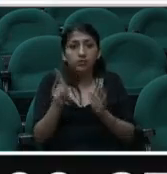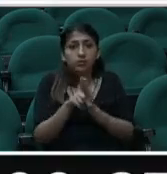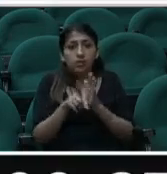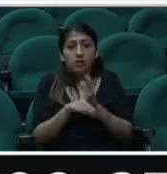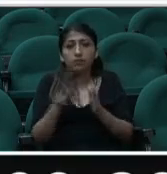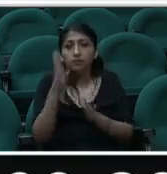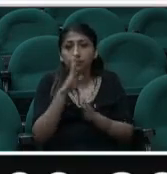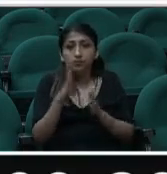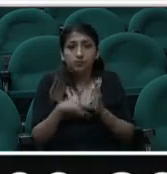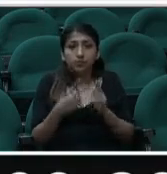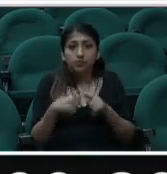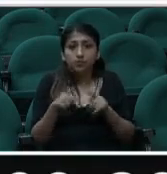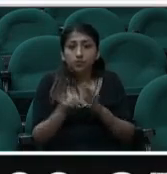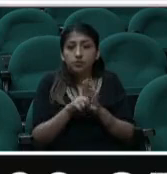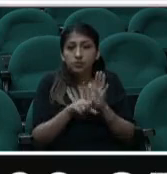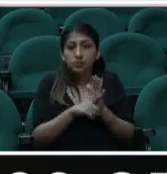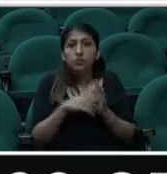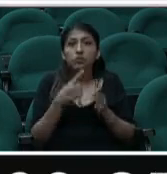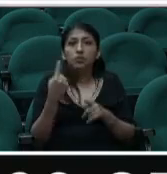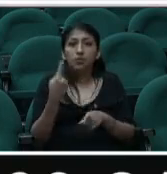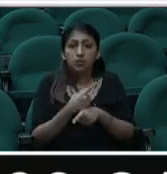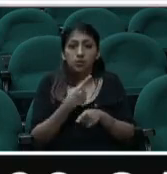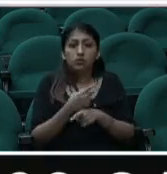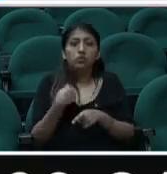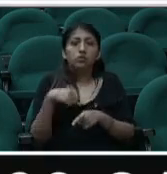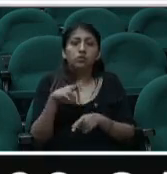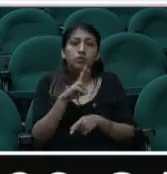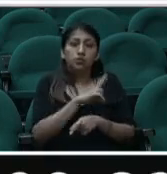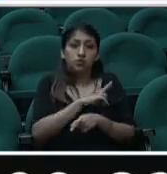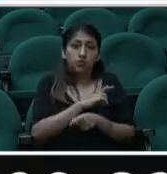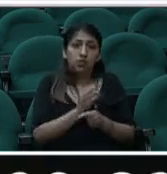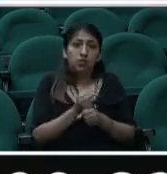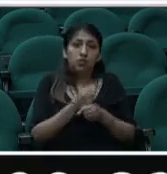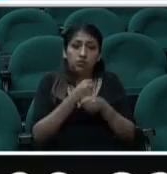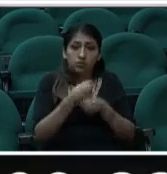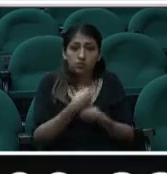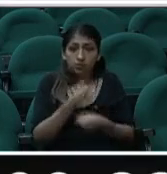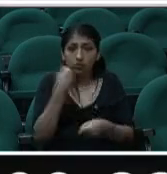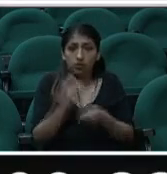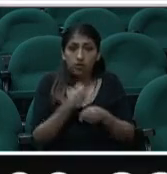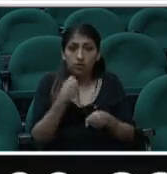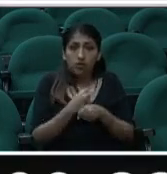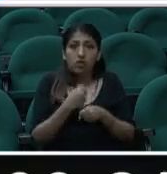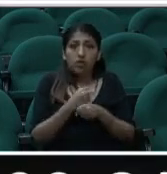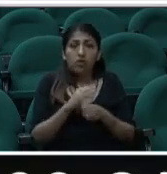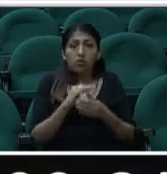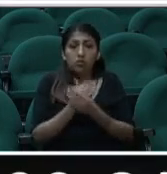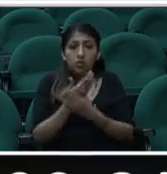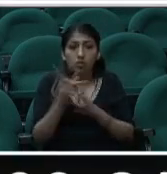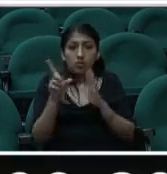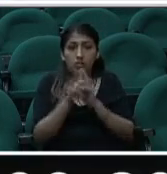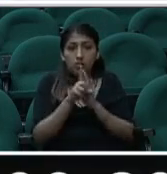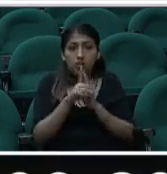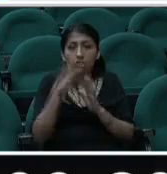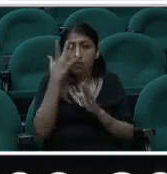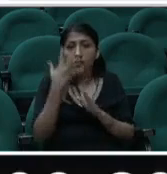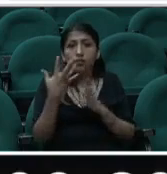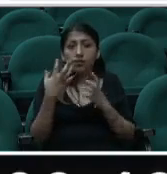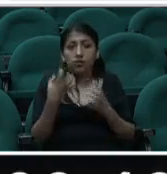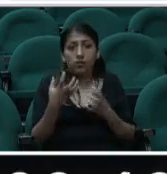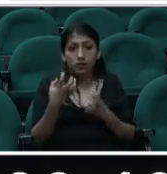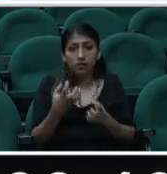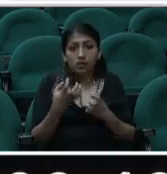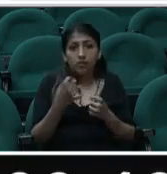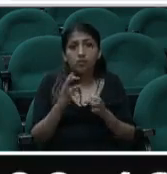reglamento ni los de las demás leyes y es por eso que nosotros vamos a trabajar en esta enmienda porque consideramos de que